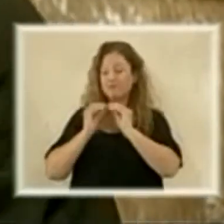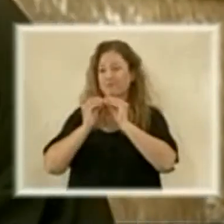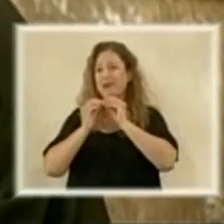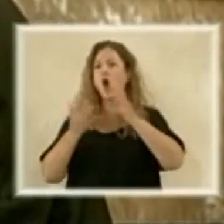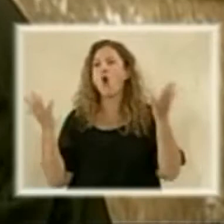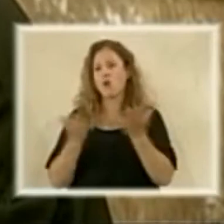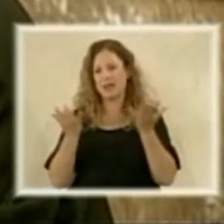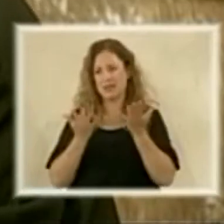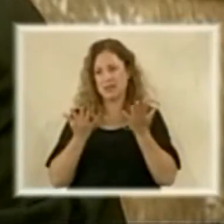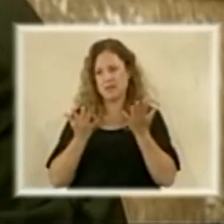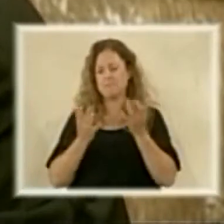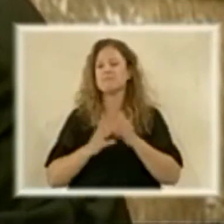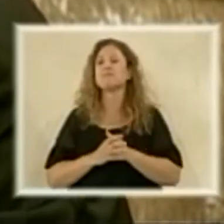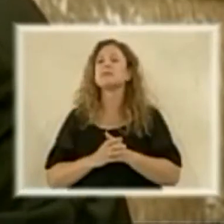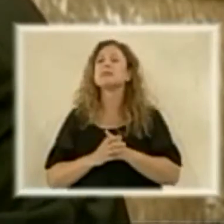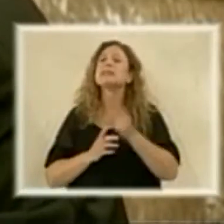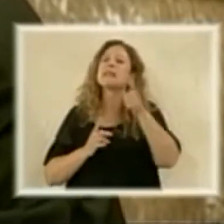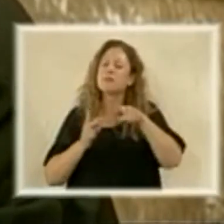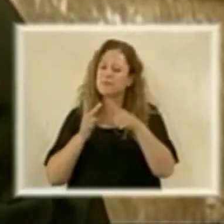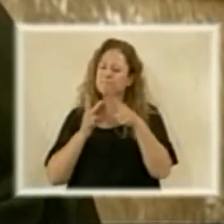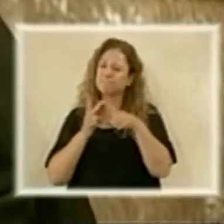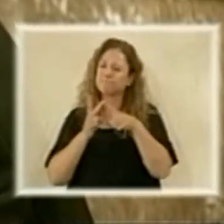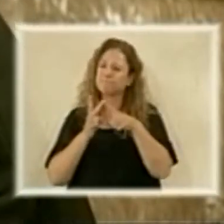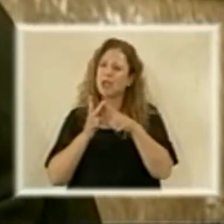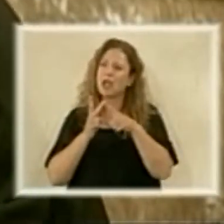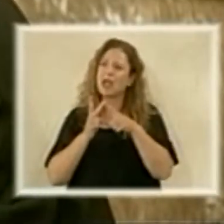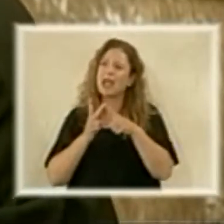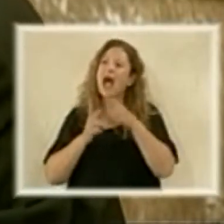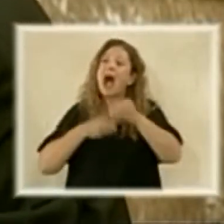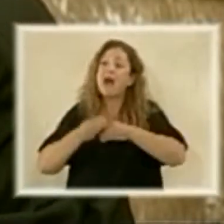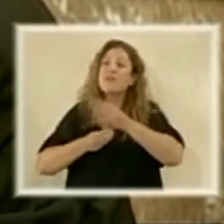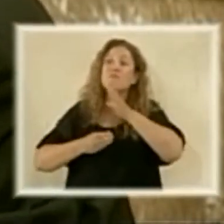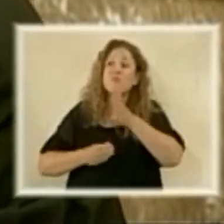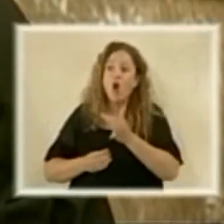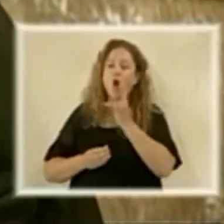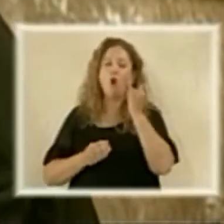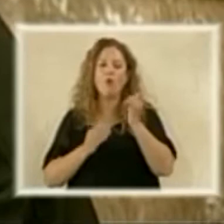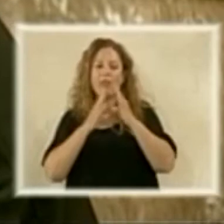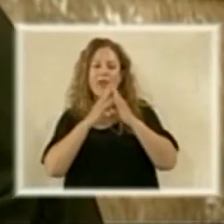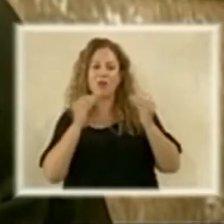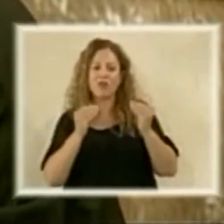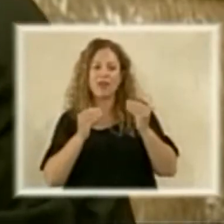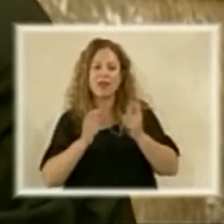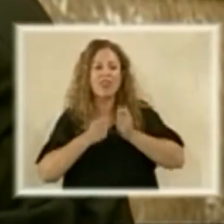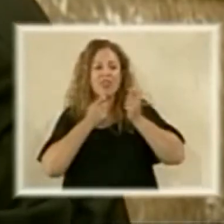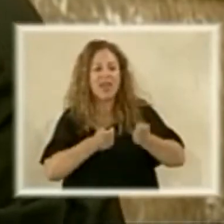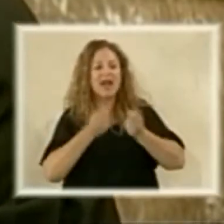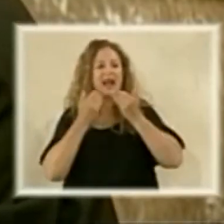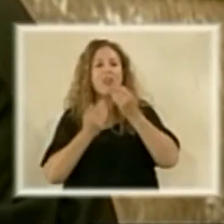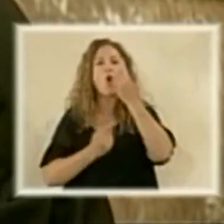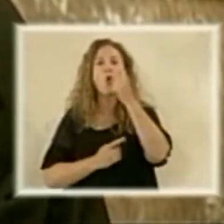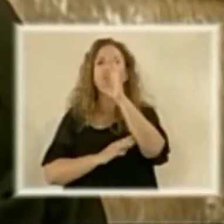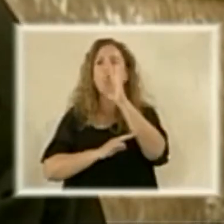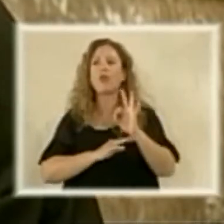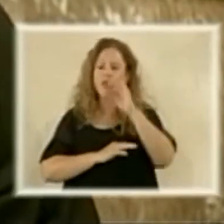en segundo lugar, se pudo hacer porque la Junta de Andalucía solicitó ayuda al 1% cultural